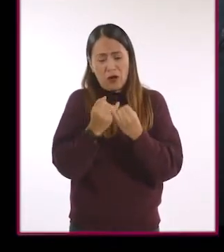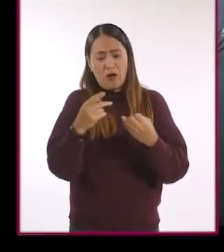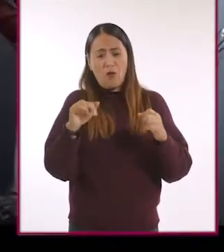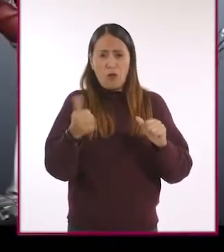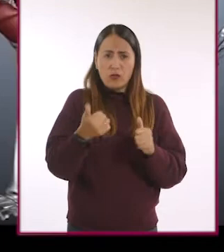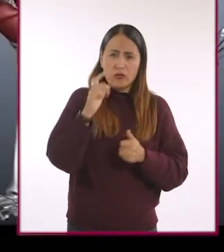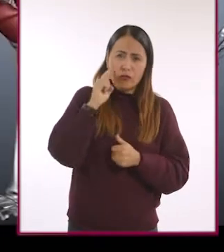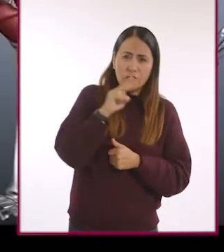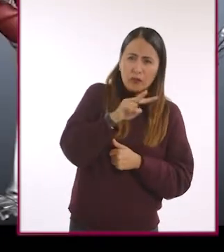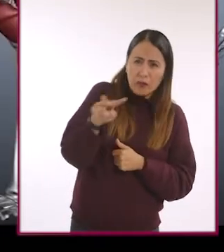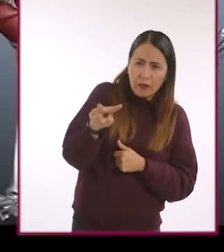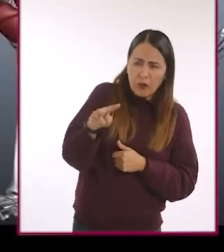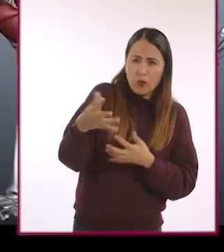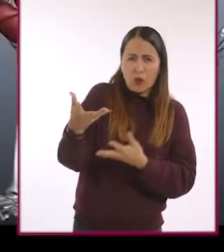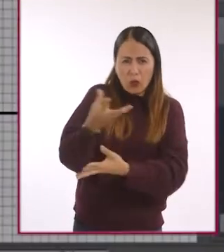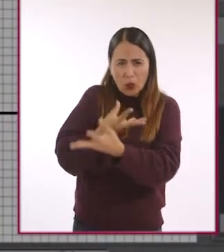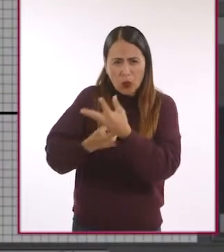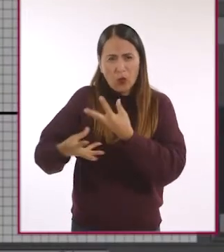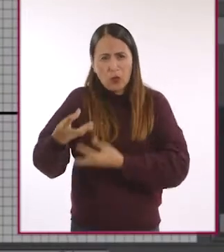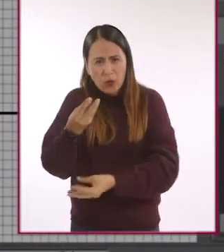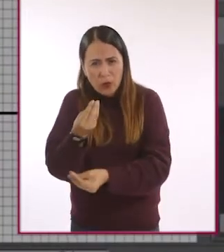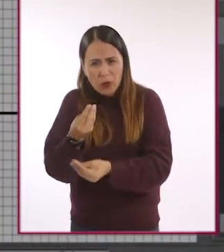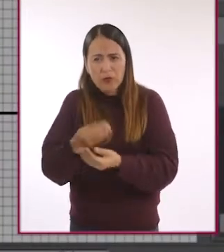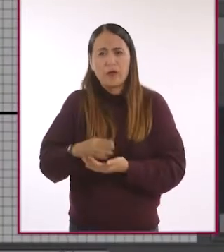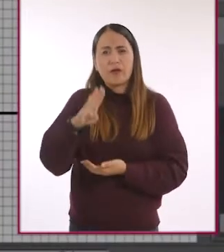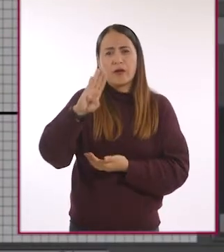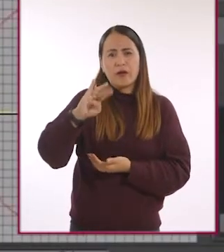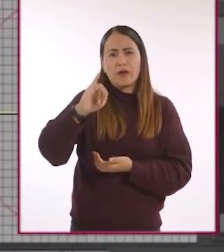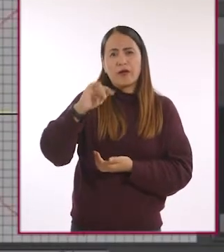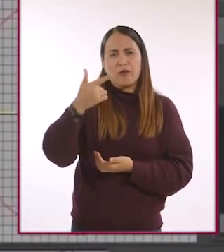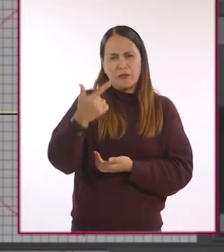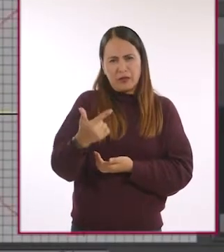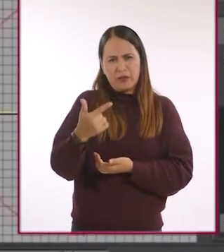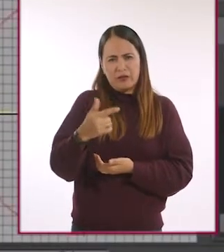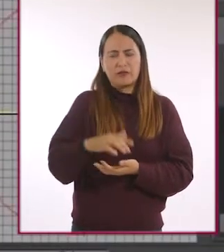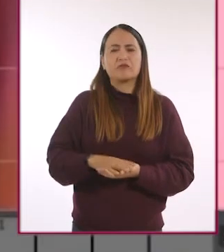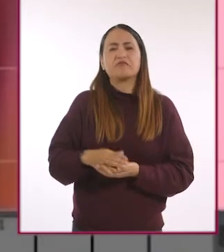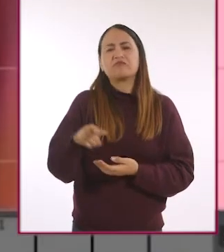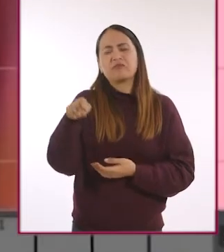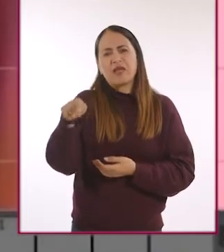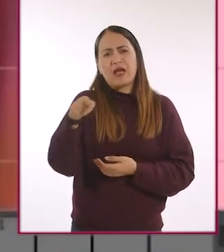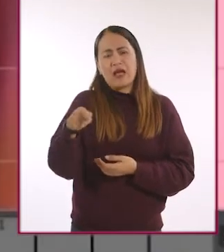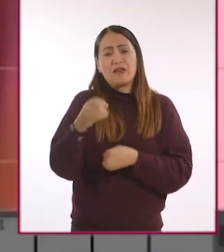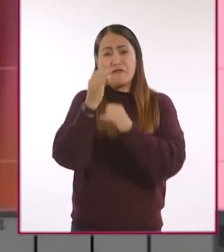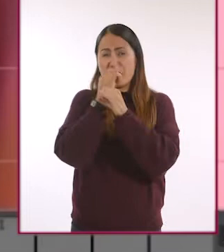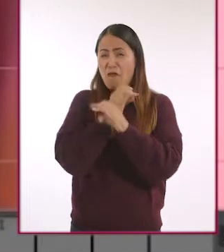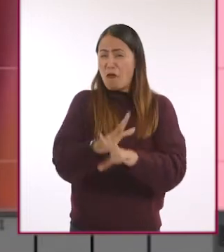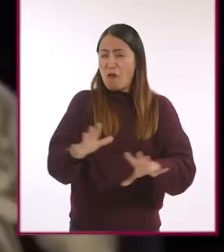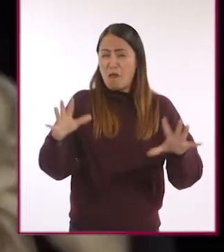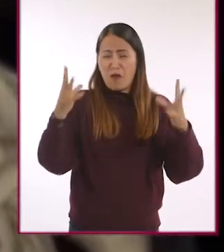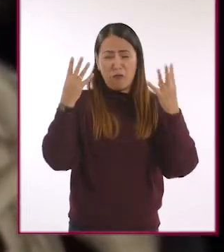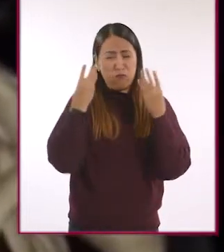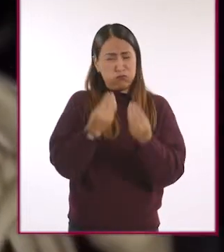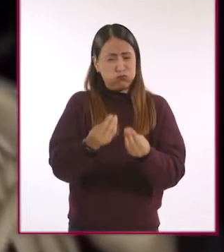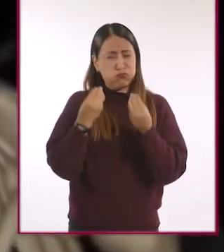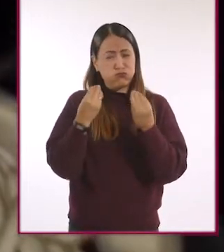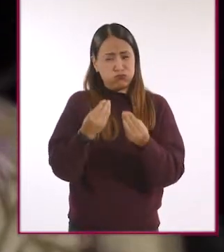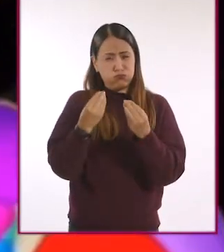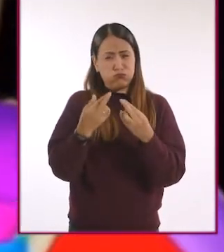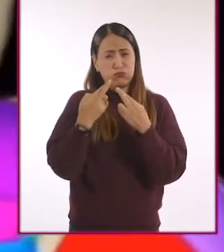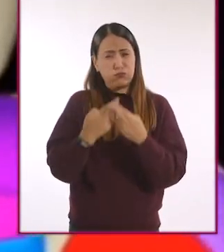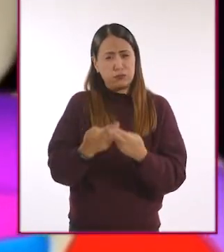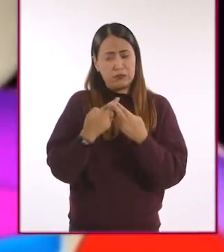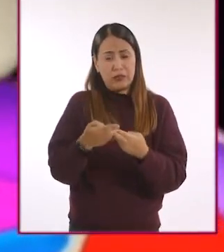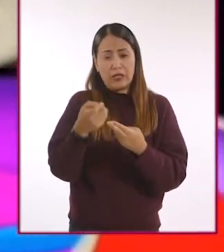los contenidos. Nos referimos al Big Data cuando hablamos del manejo de grandes cantidades de datos y a la capacidad